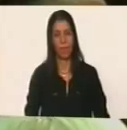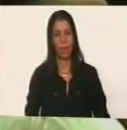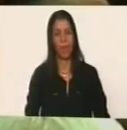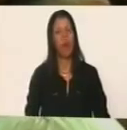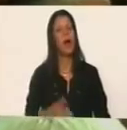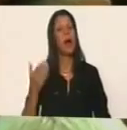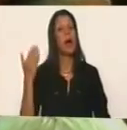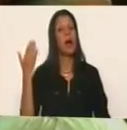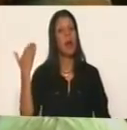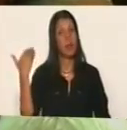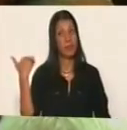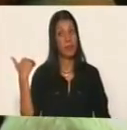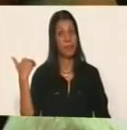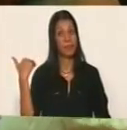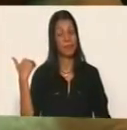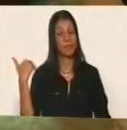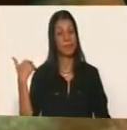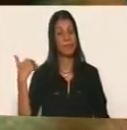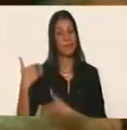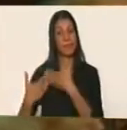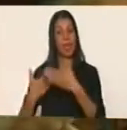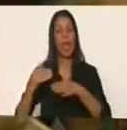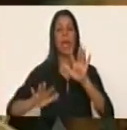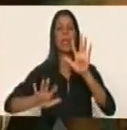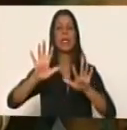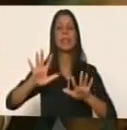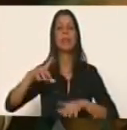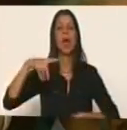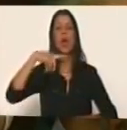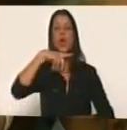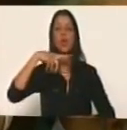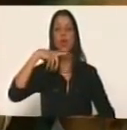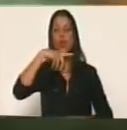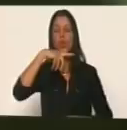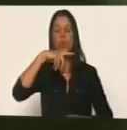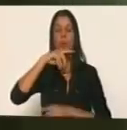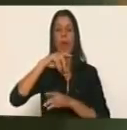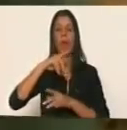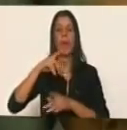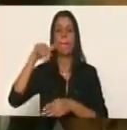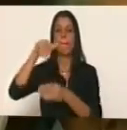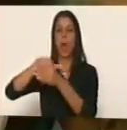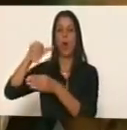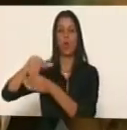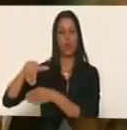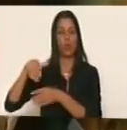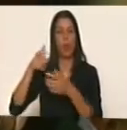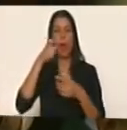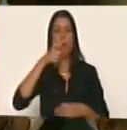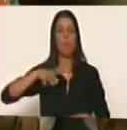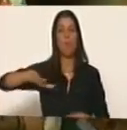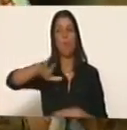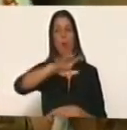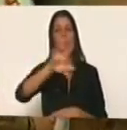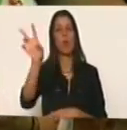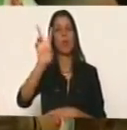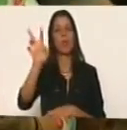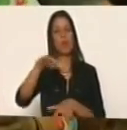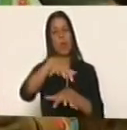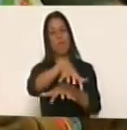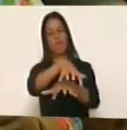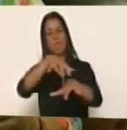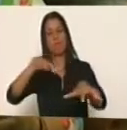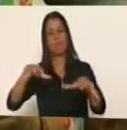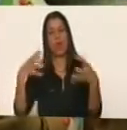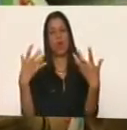proceso hermoso que vivimos nosotros el 15 de octubre, con la masiva participación del pueblo venezolano, yo creo